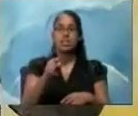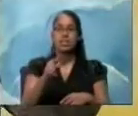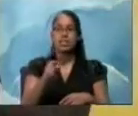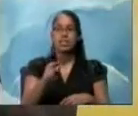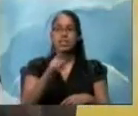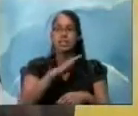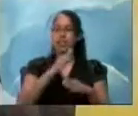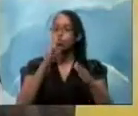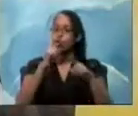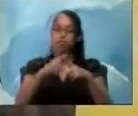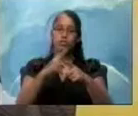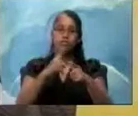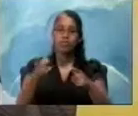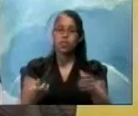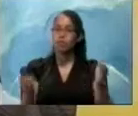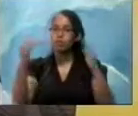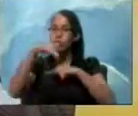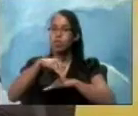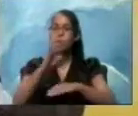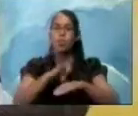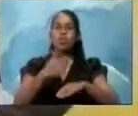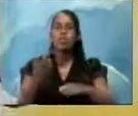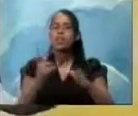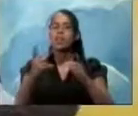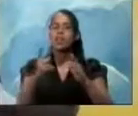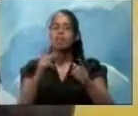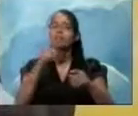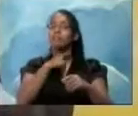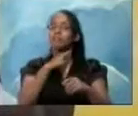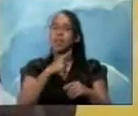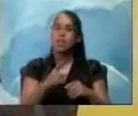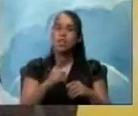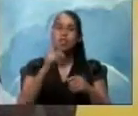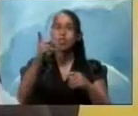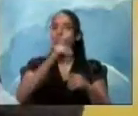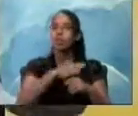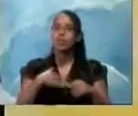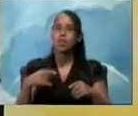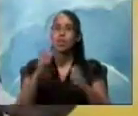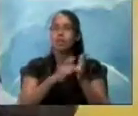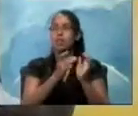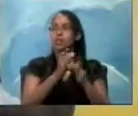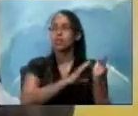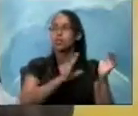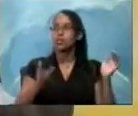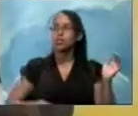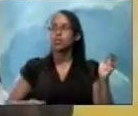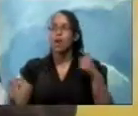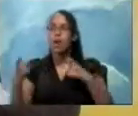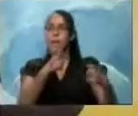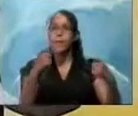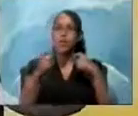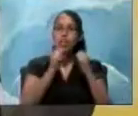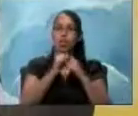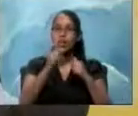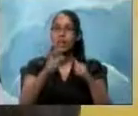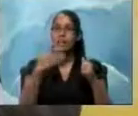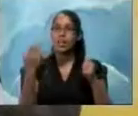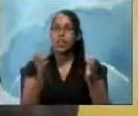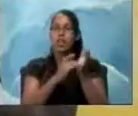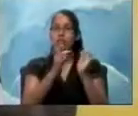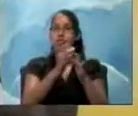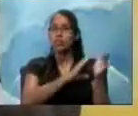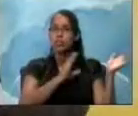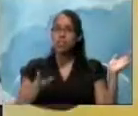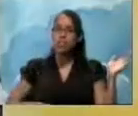dan la espalda. ¿Por qué le dieron la espalda a Jesucristo? Porque ellos pensaban que Jesucristo venía a pelear con ellos, que Jesucristo venía